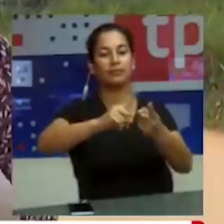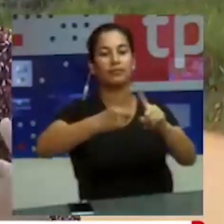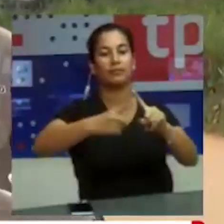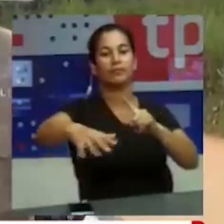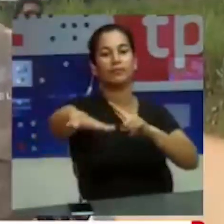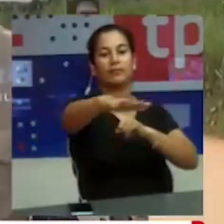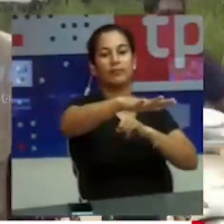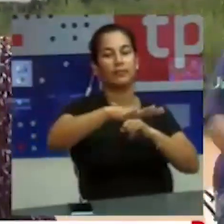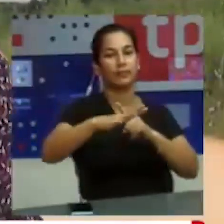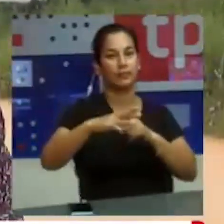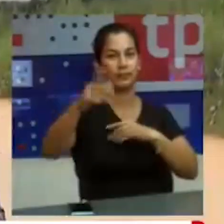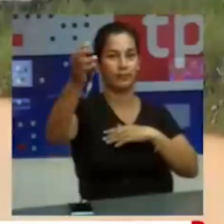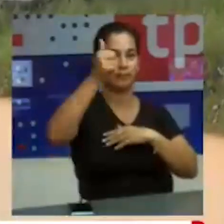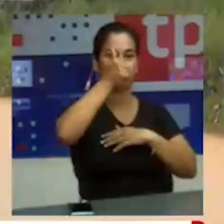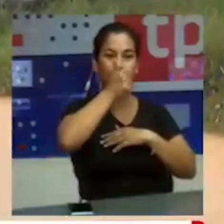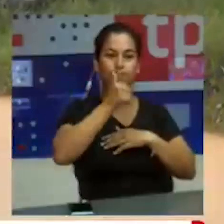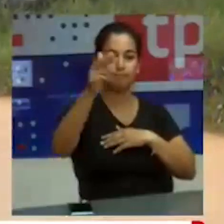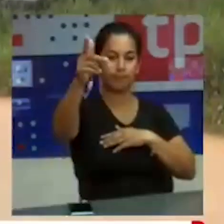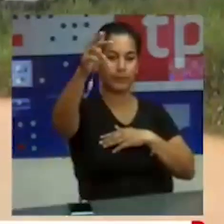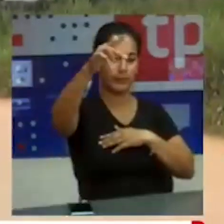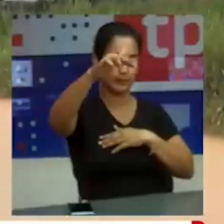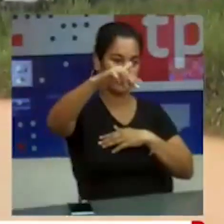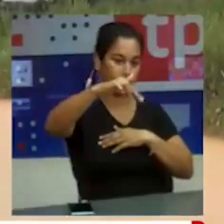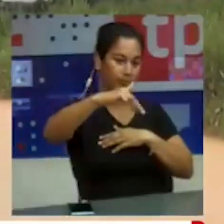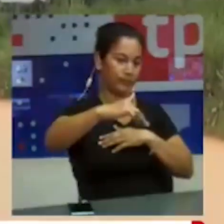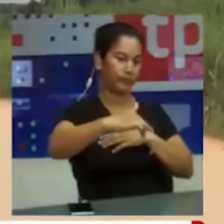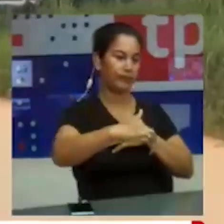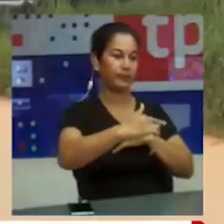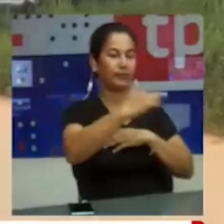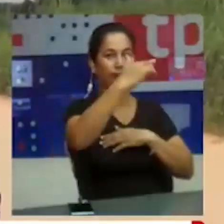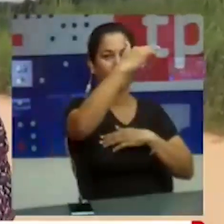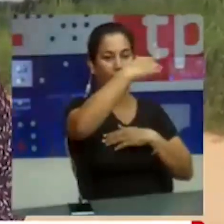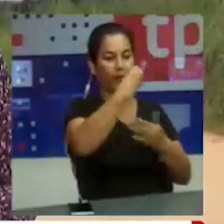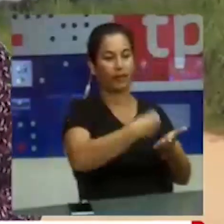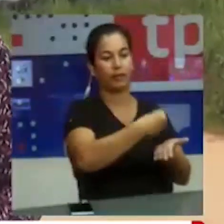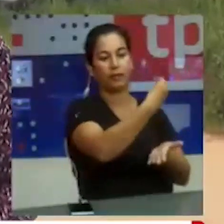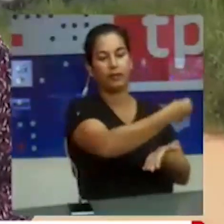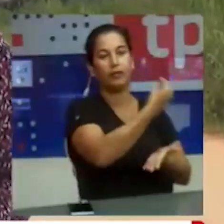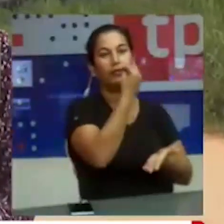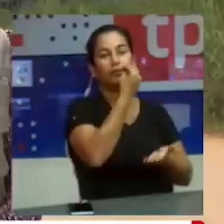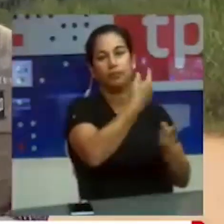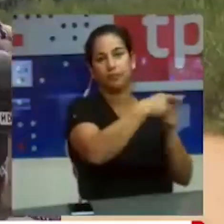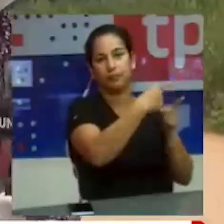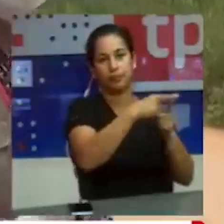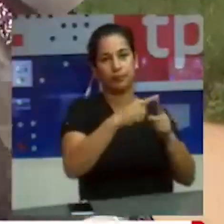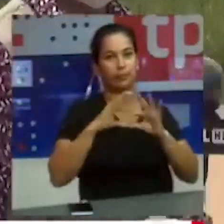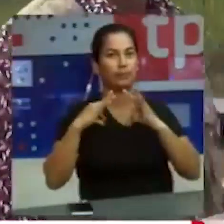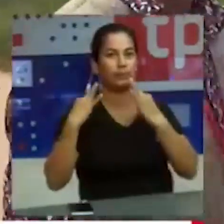poder, varias personas de a pie para poder adquirir los productos de la canasta familiar.